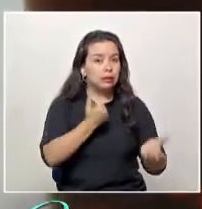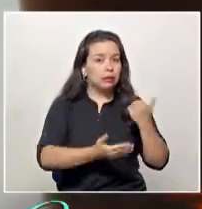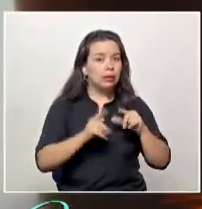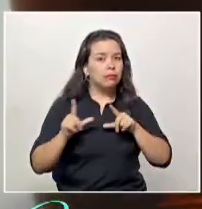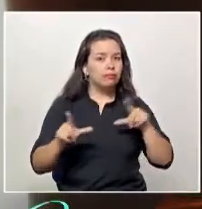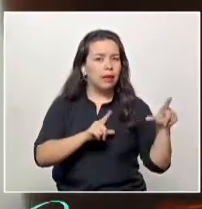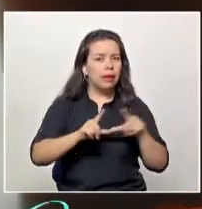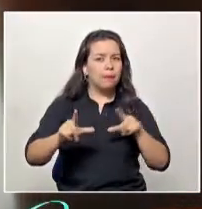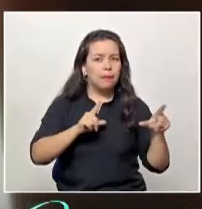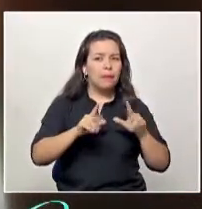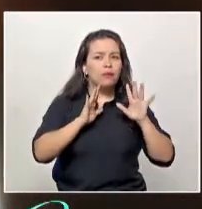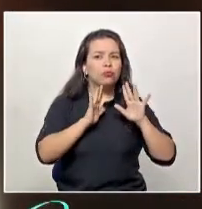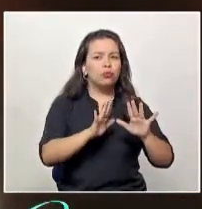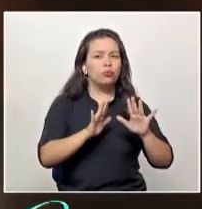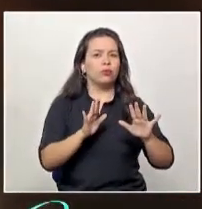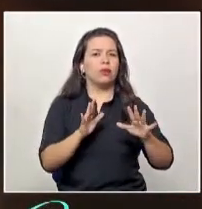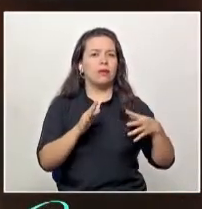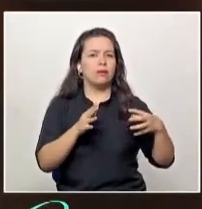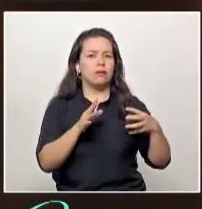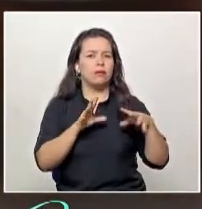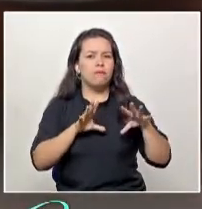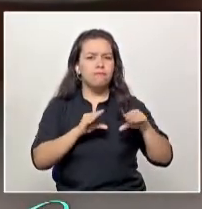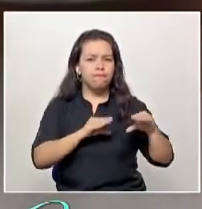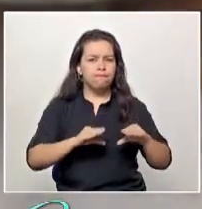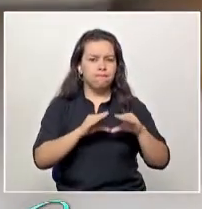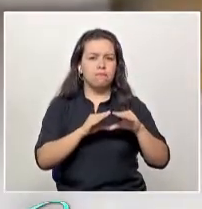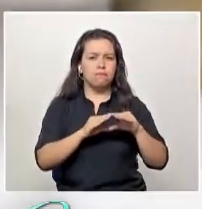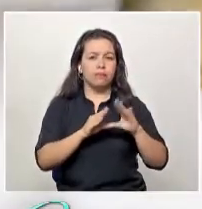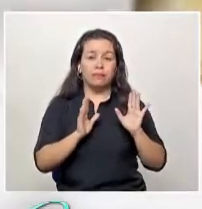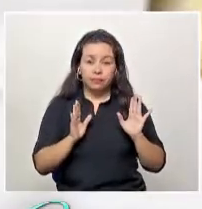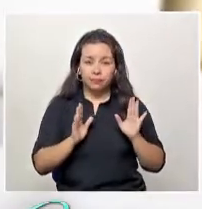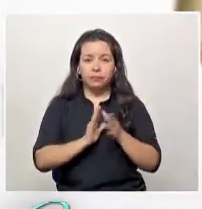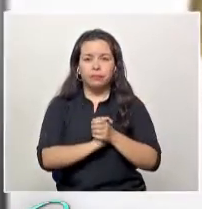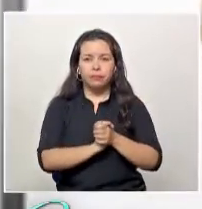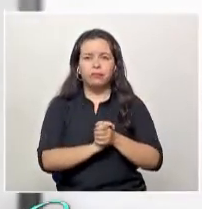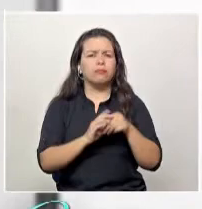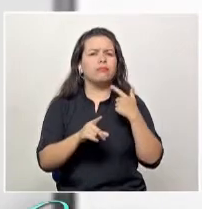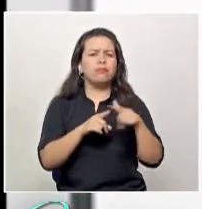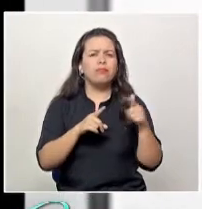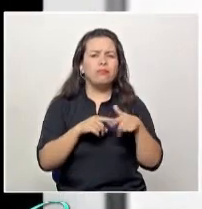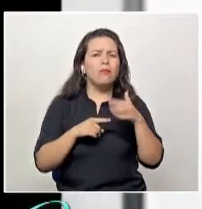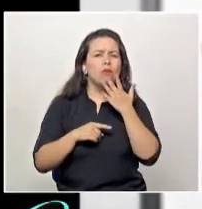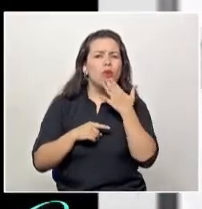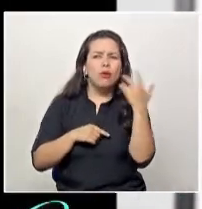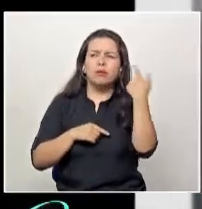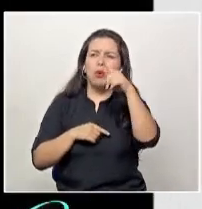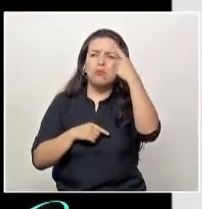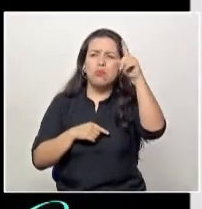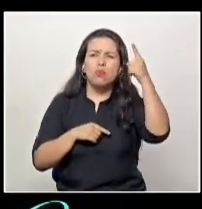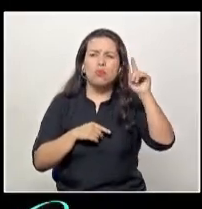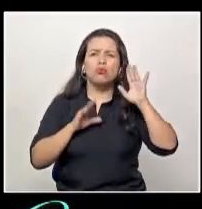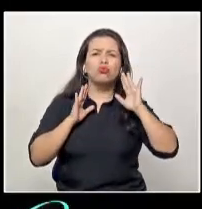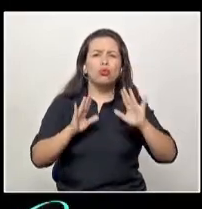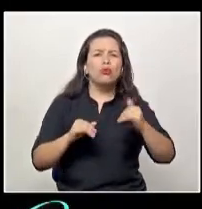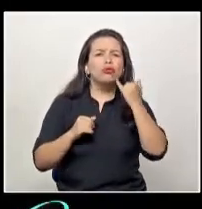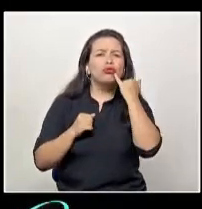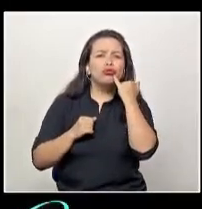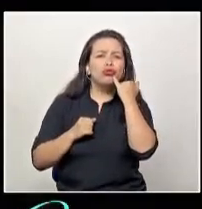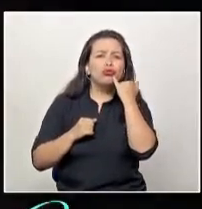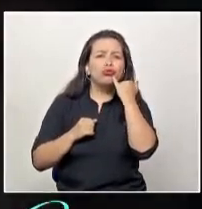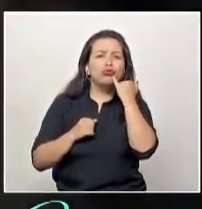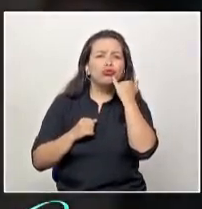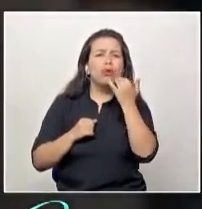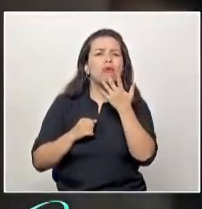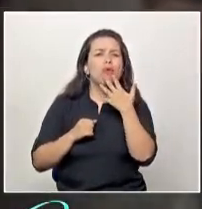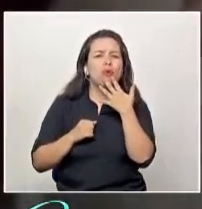ecografía del hígado, una tomografía. Miren los muchos colores que uno puede tener con el tema de la orina.